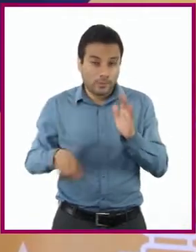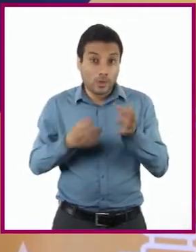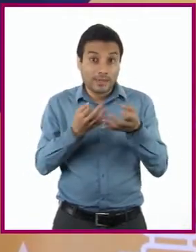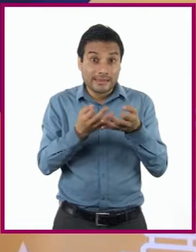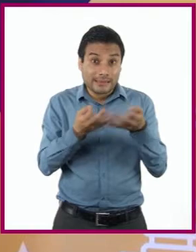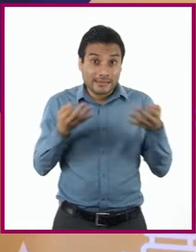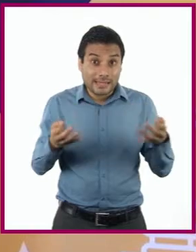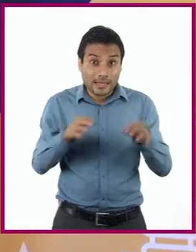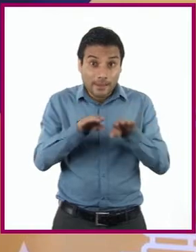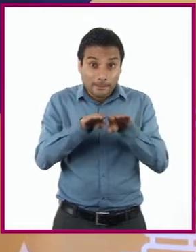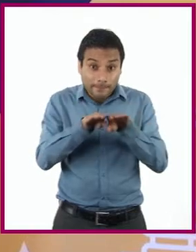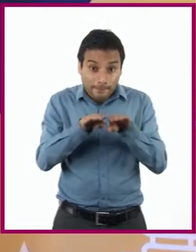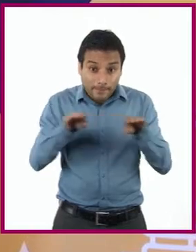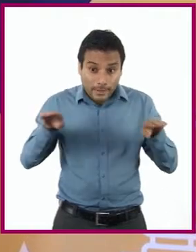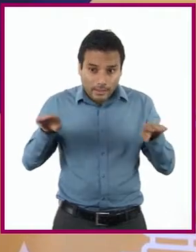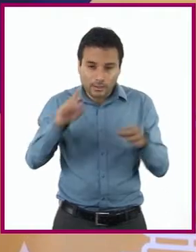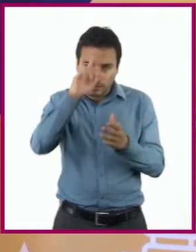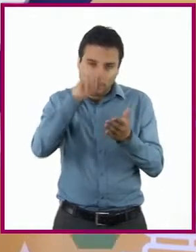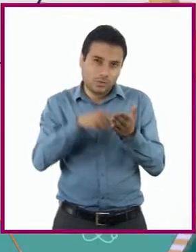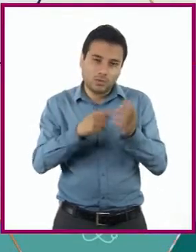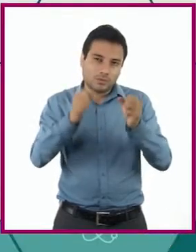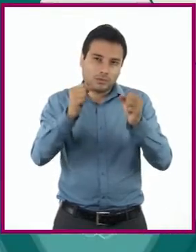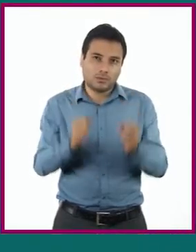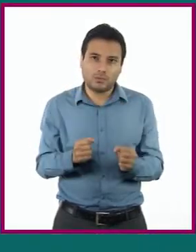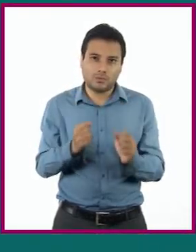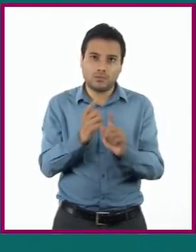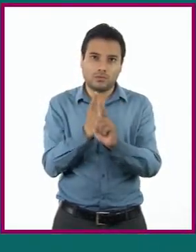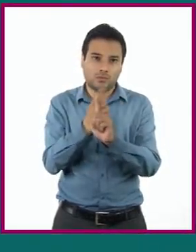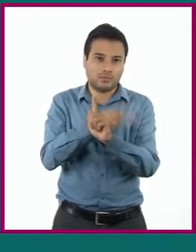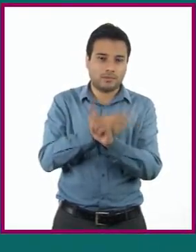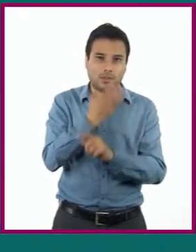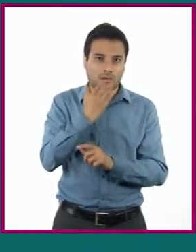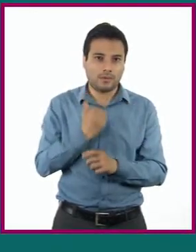sombra producida en ambos lugares.